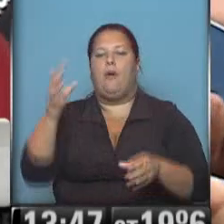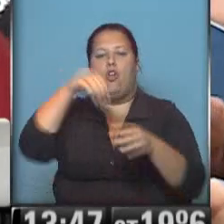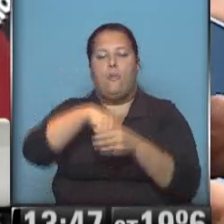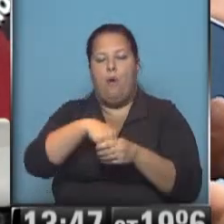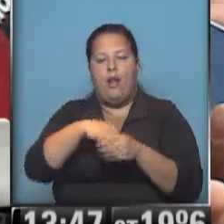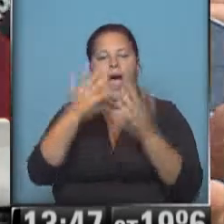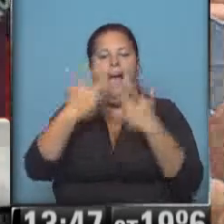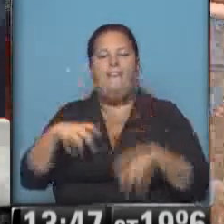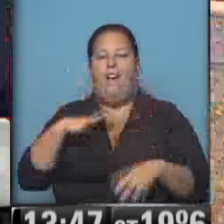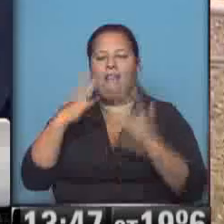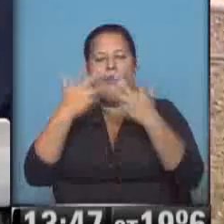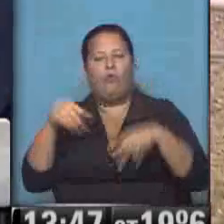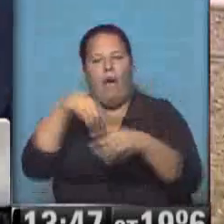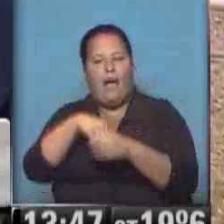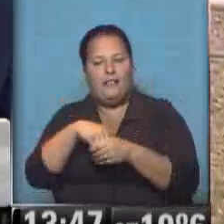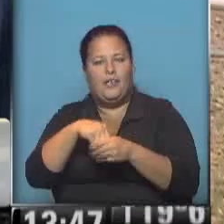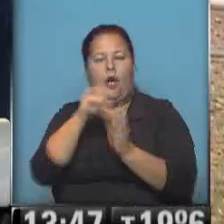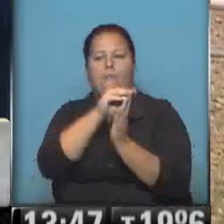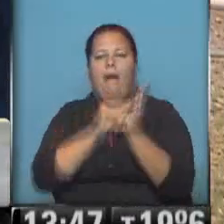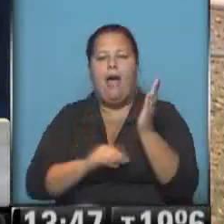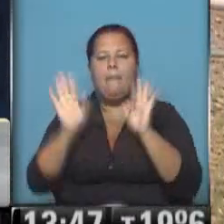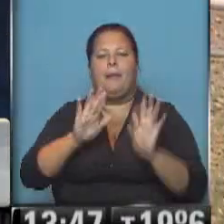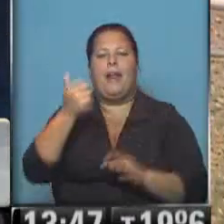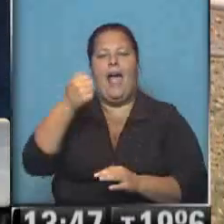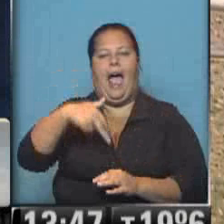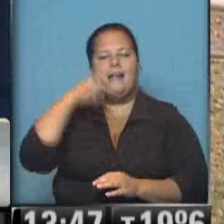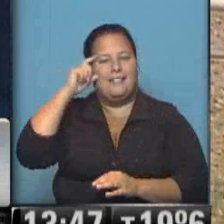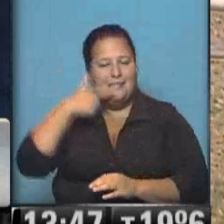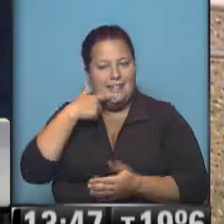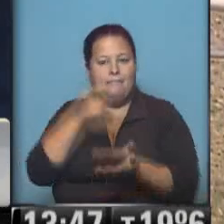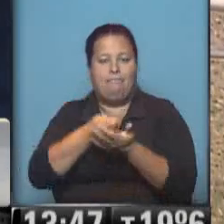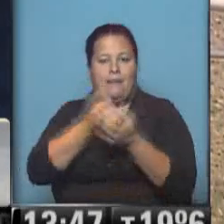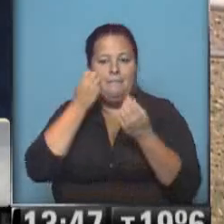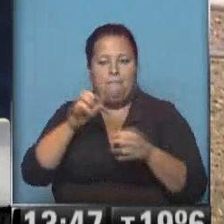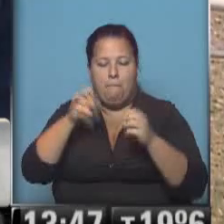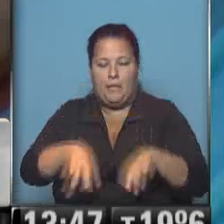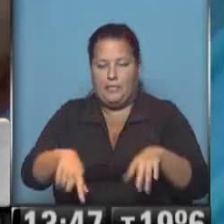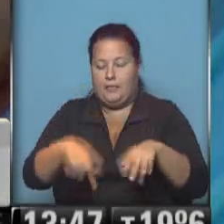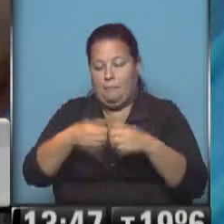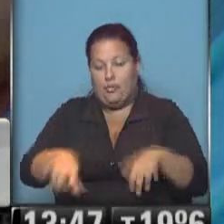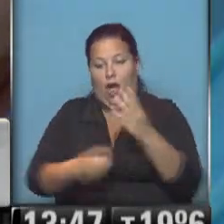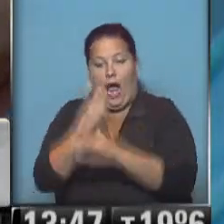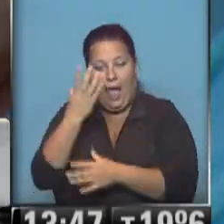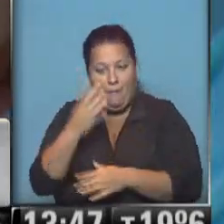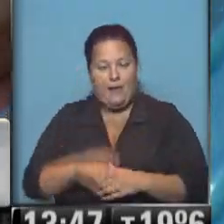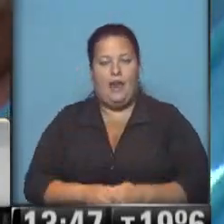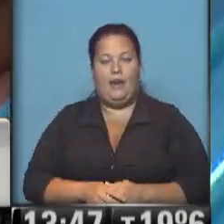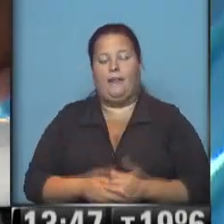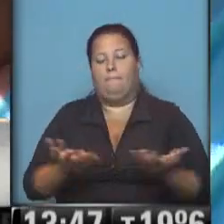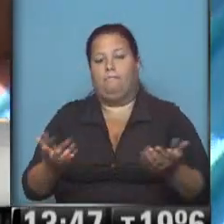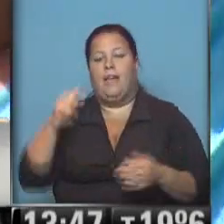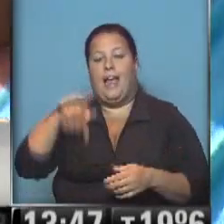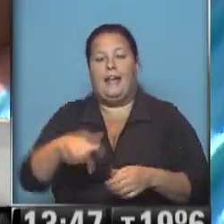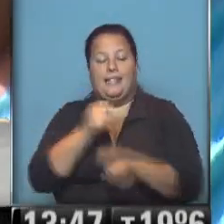incluidos automáticamente en el padrón que ha elaborado ANSES, que se empezó a pagar a partir de hoy a la mañana.